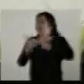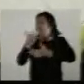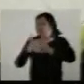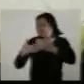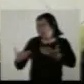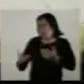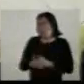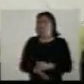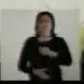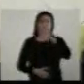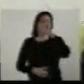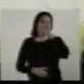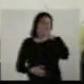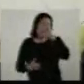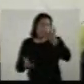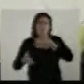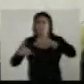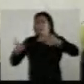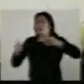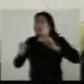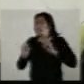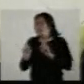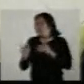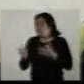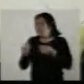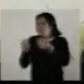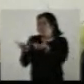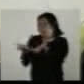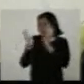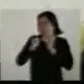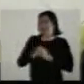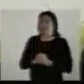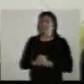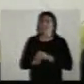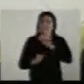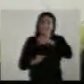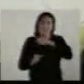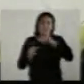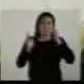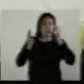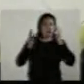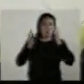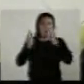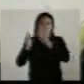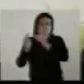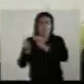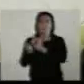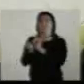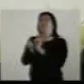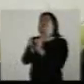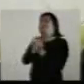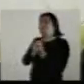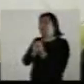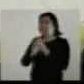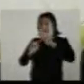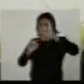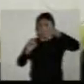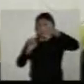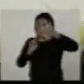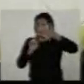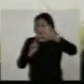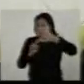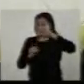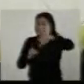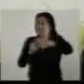con discapacidad, los derechos, las herramientas y las oportunidades que le presta. Y este es un enfoque que cambia también. En tercer